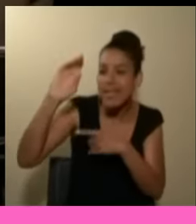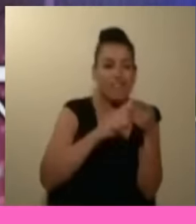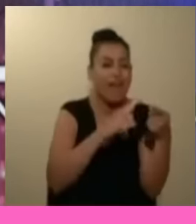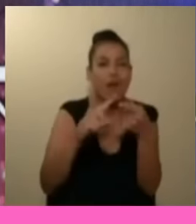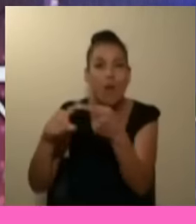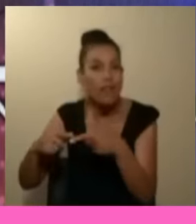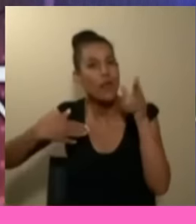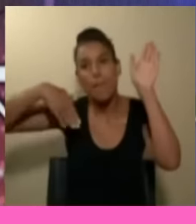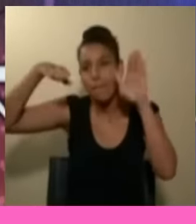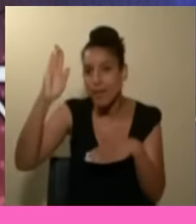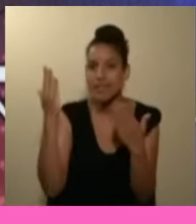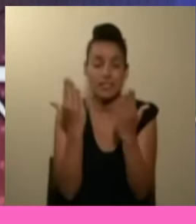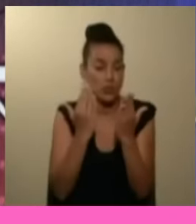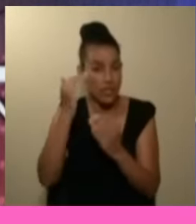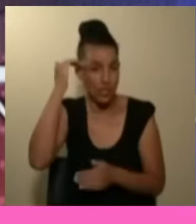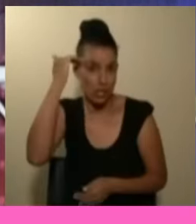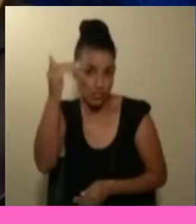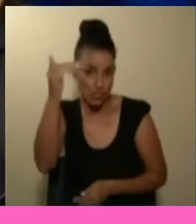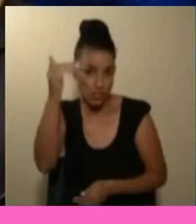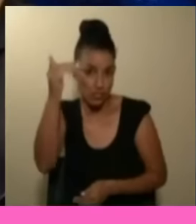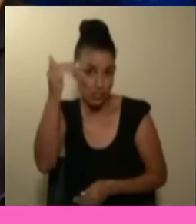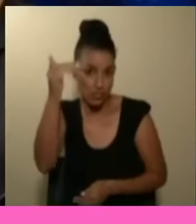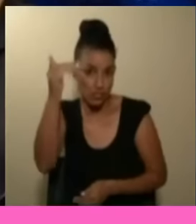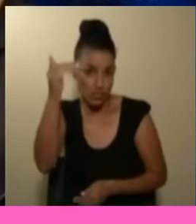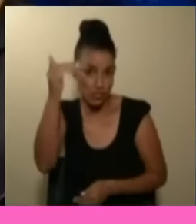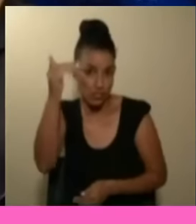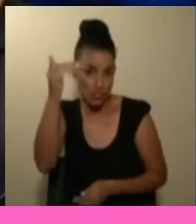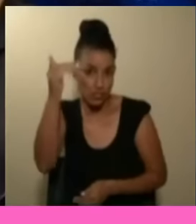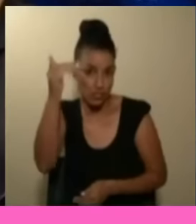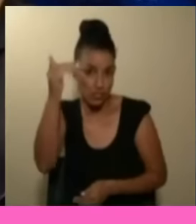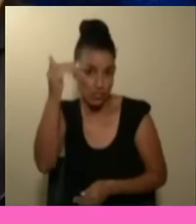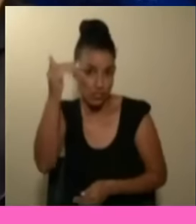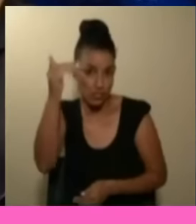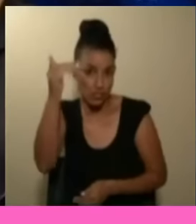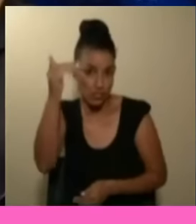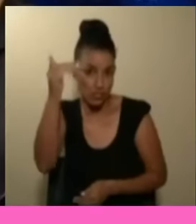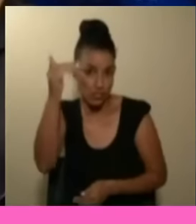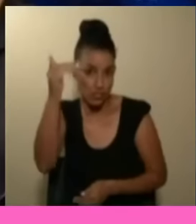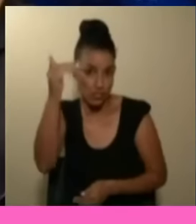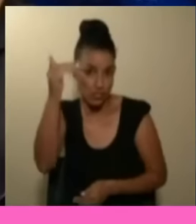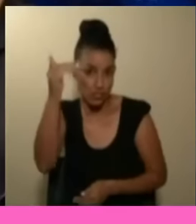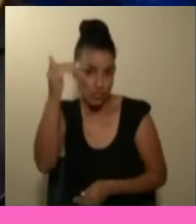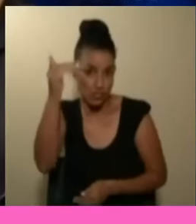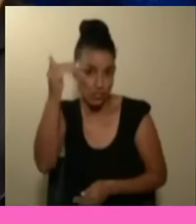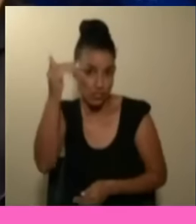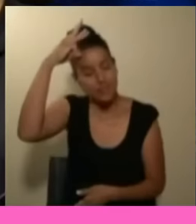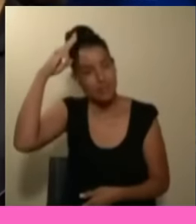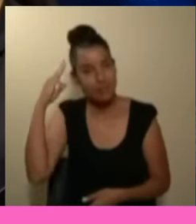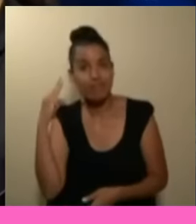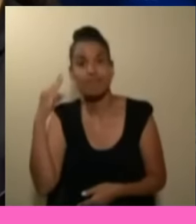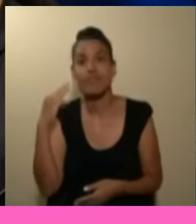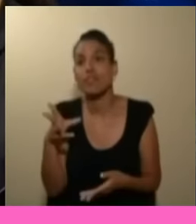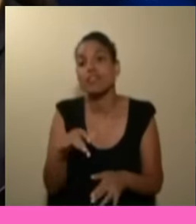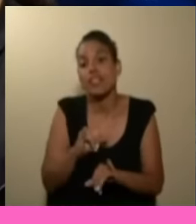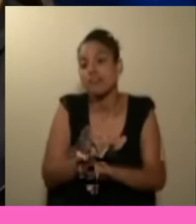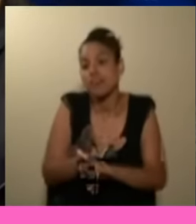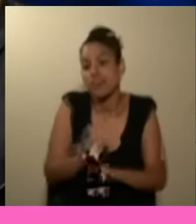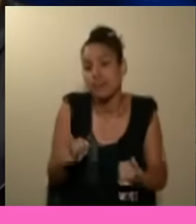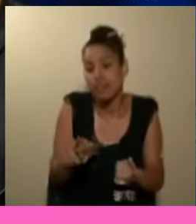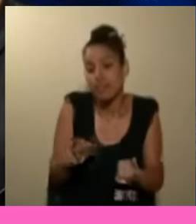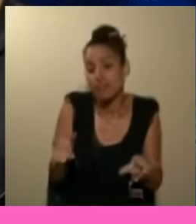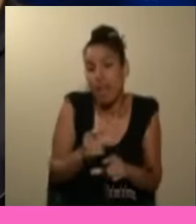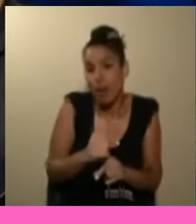y docentes involucrados. Gracias, senador Mario Vergara, también al senador Gustavo Penades. Y bueno, cerramos de esta forma, Evelyn, un nuevo bloque,